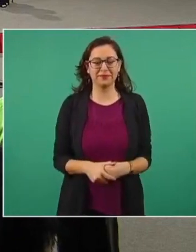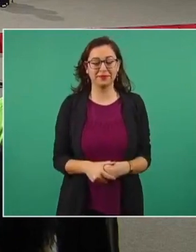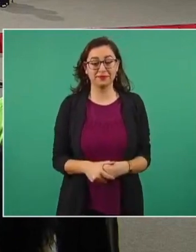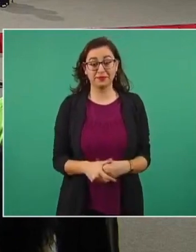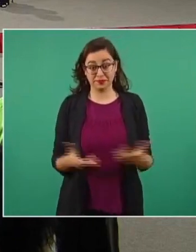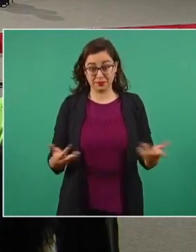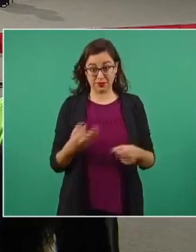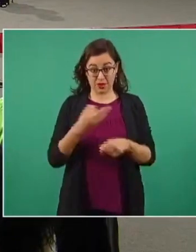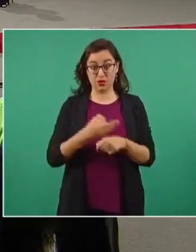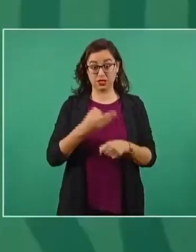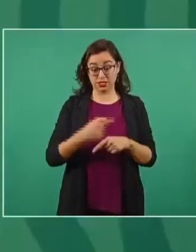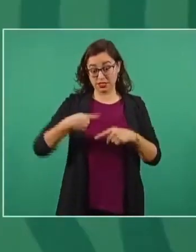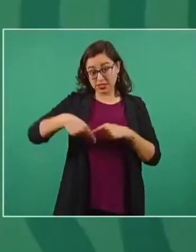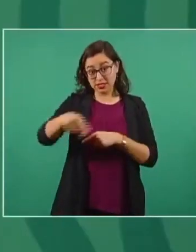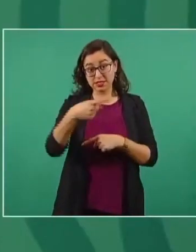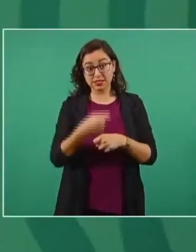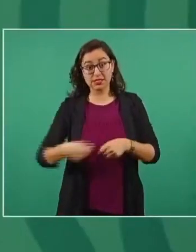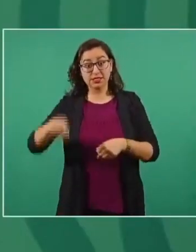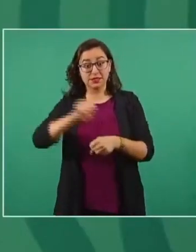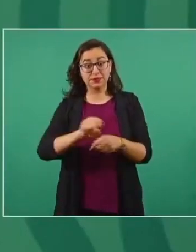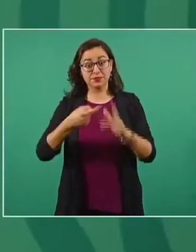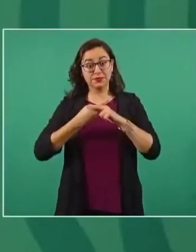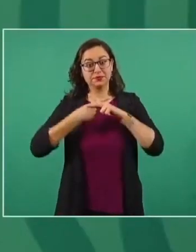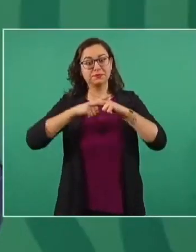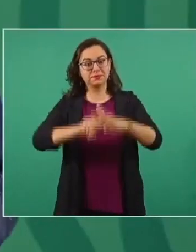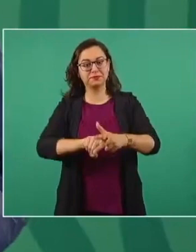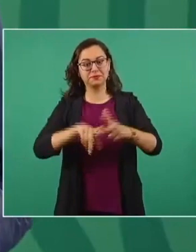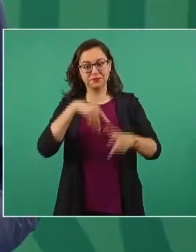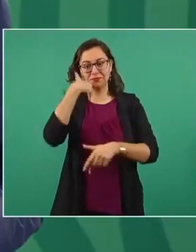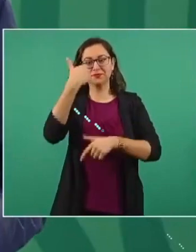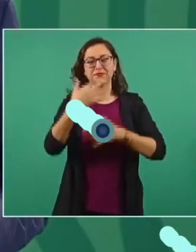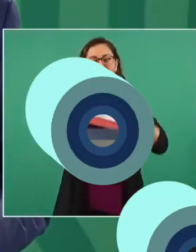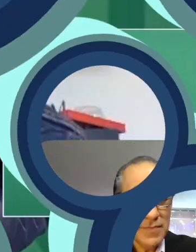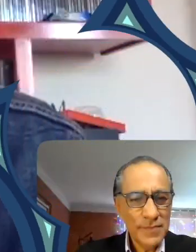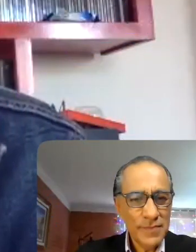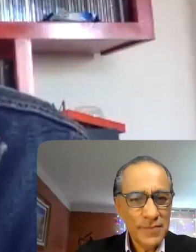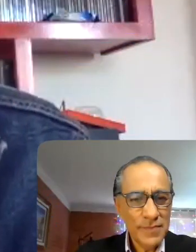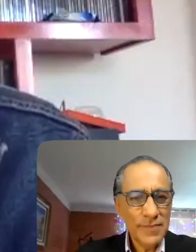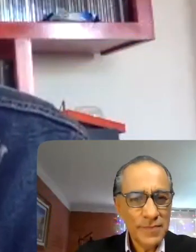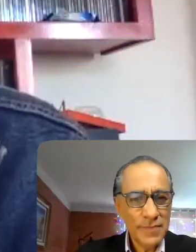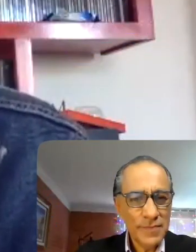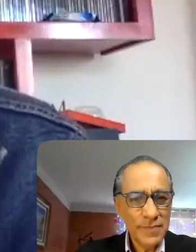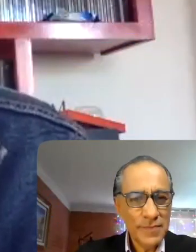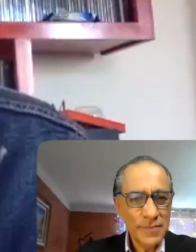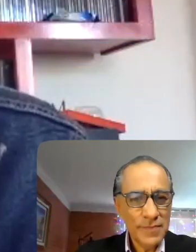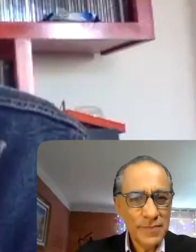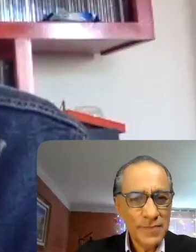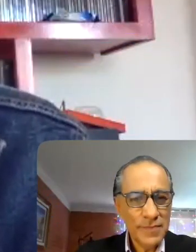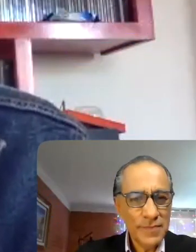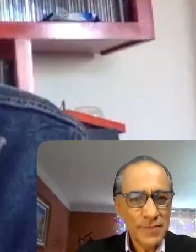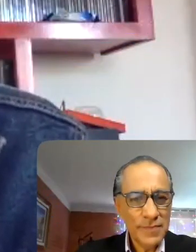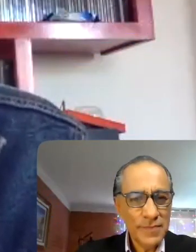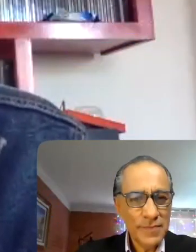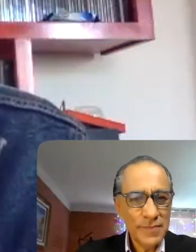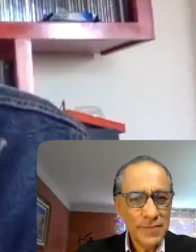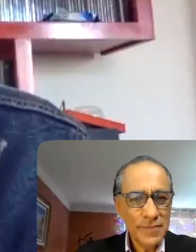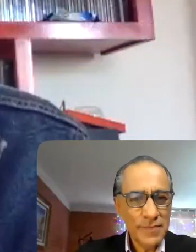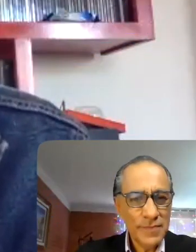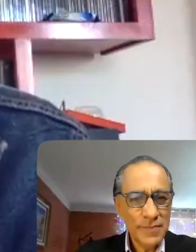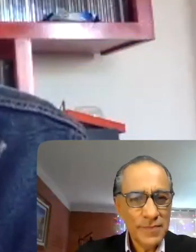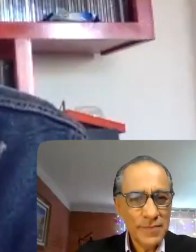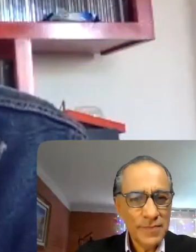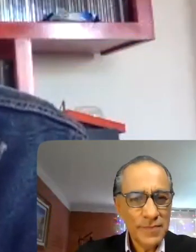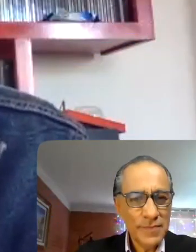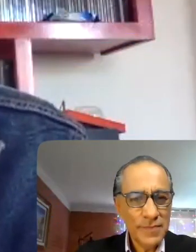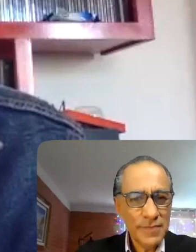de los temas que le interesan ese día, y me parece un ejercicio pues diametralmente opuesto al que había